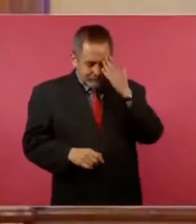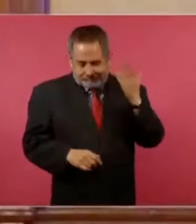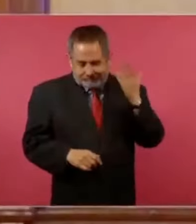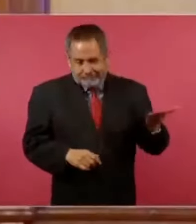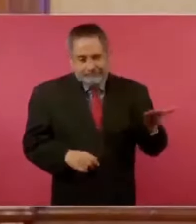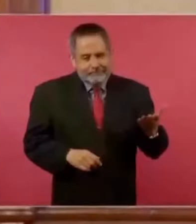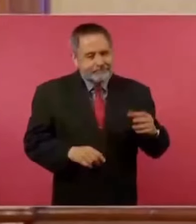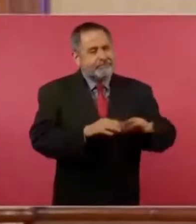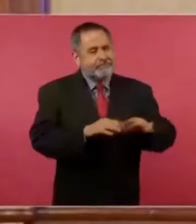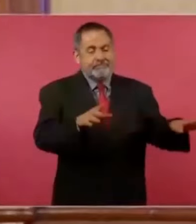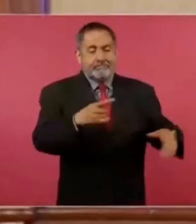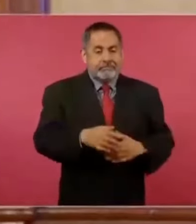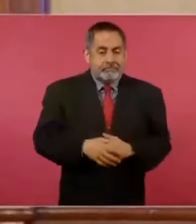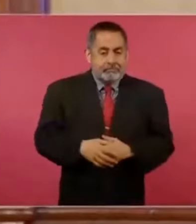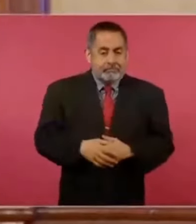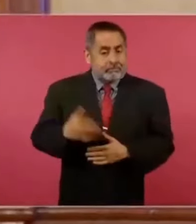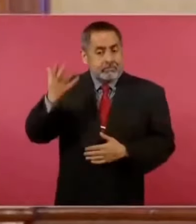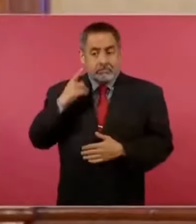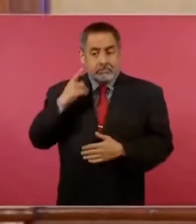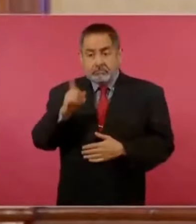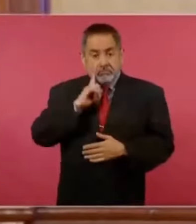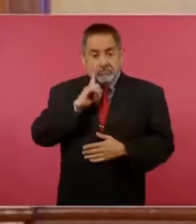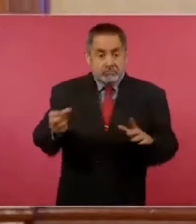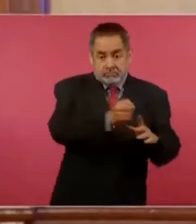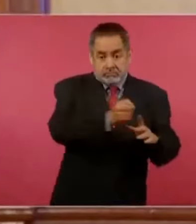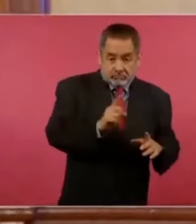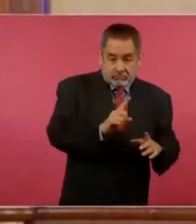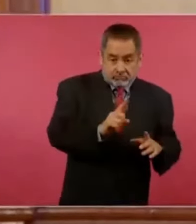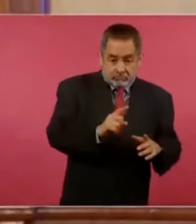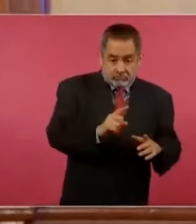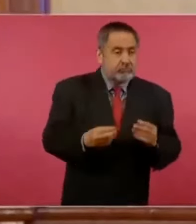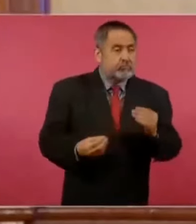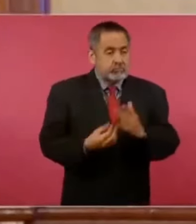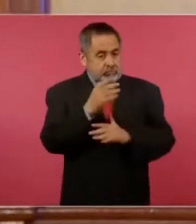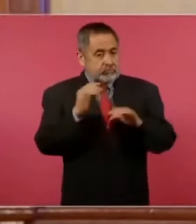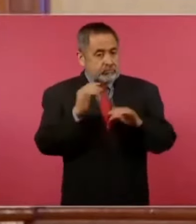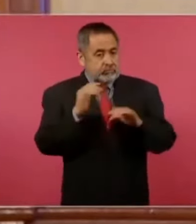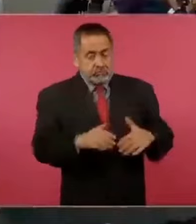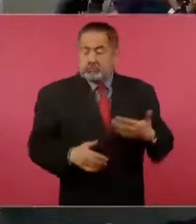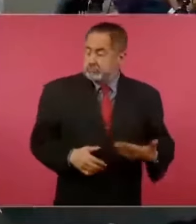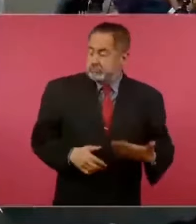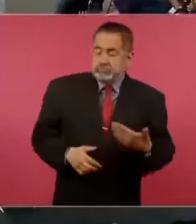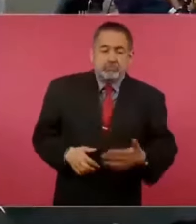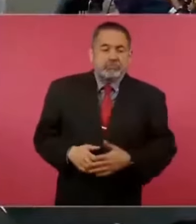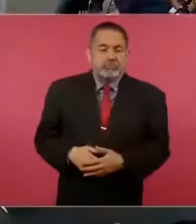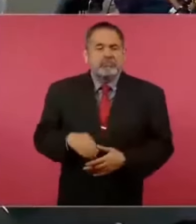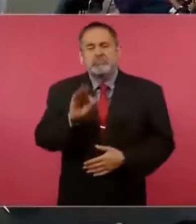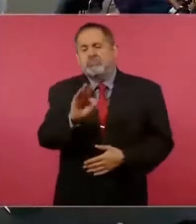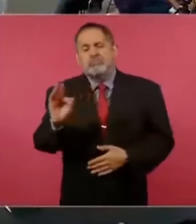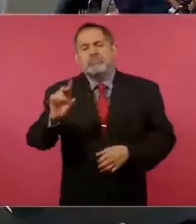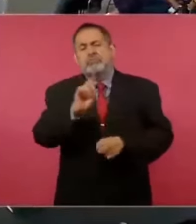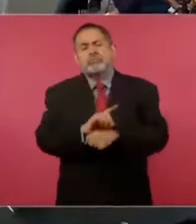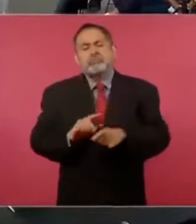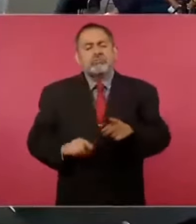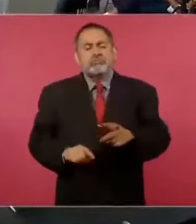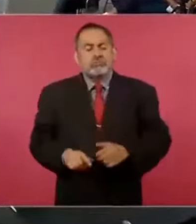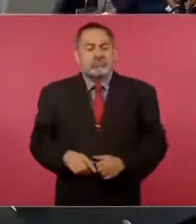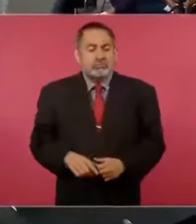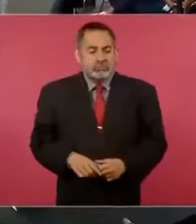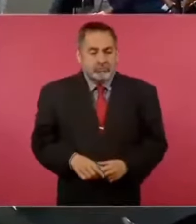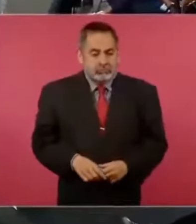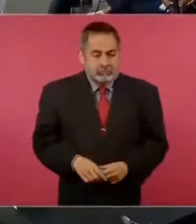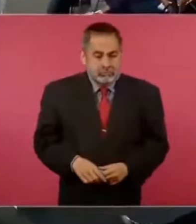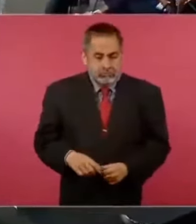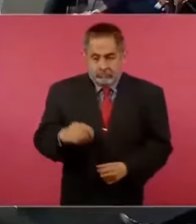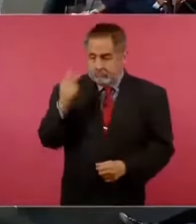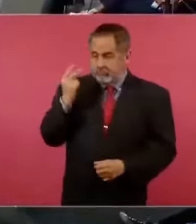reconocerle, porque no estaba, ¿verdad? No. ¿Esto de qué fecha es? Es de hace dos semanas.